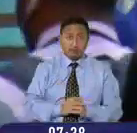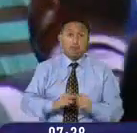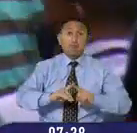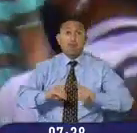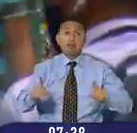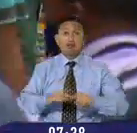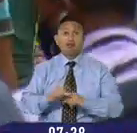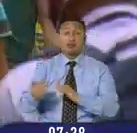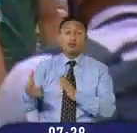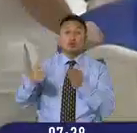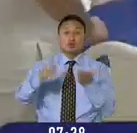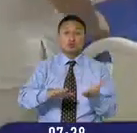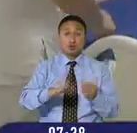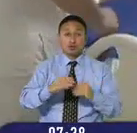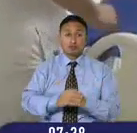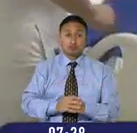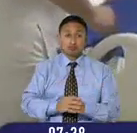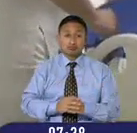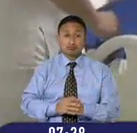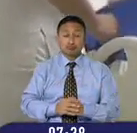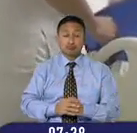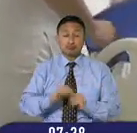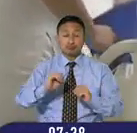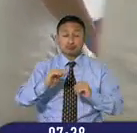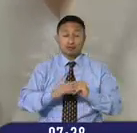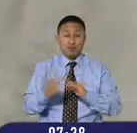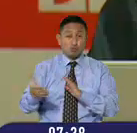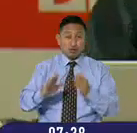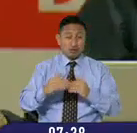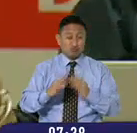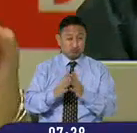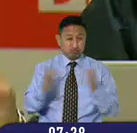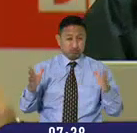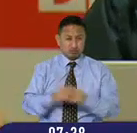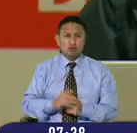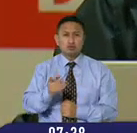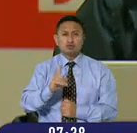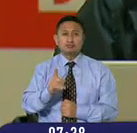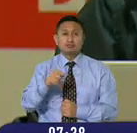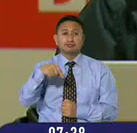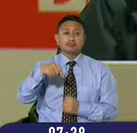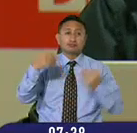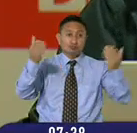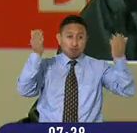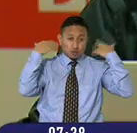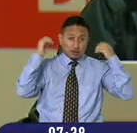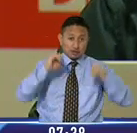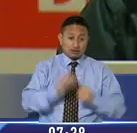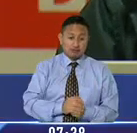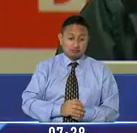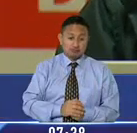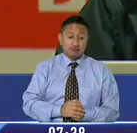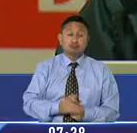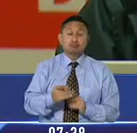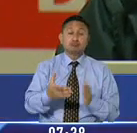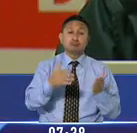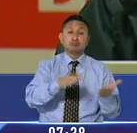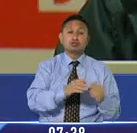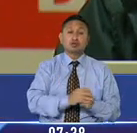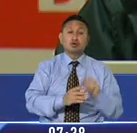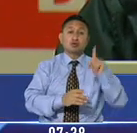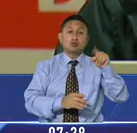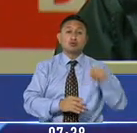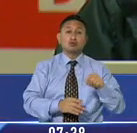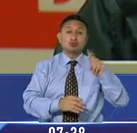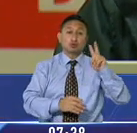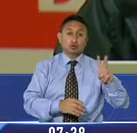la mortalidad no es mayor a los días más difíciles de la pandemia. En Guayaquil existiría una tasa de letalidad de 1.2 por